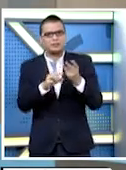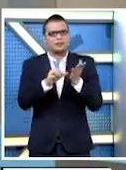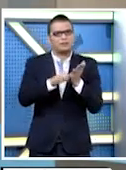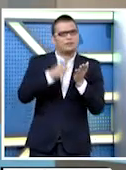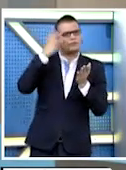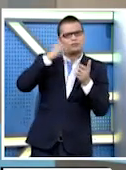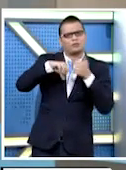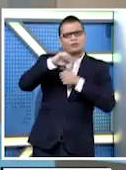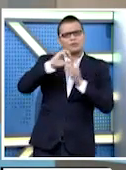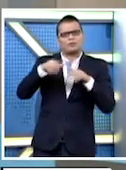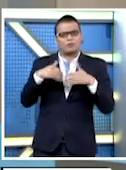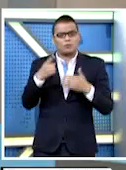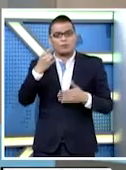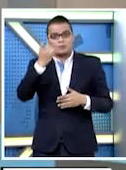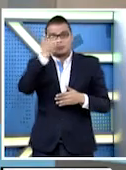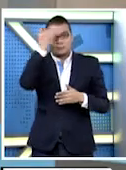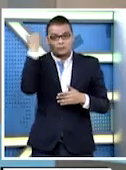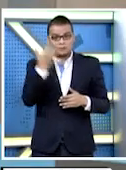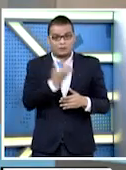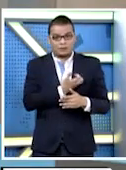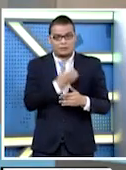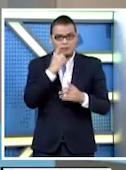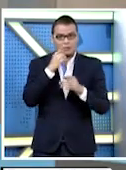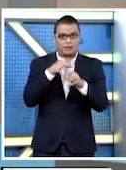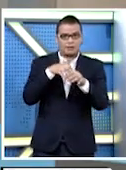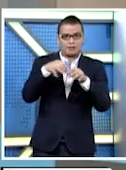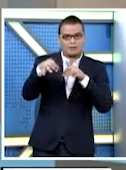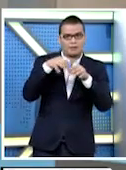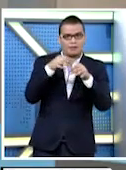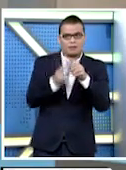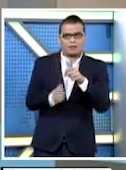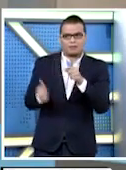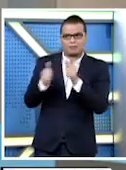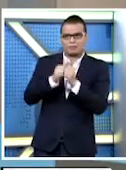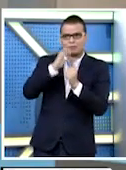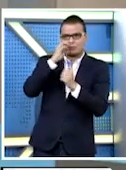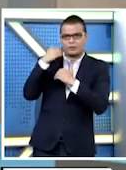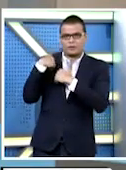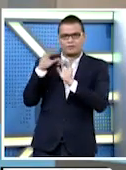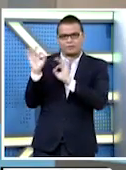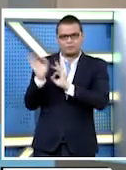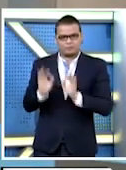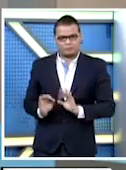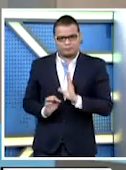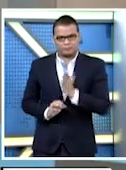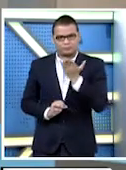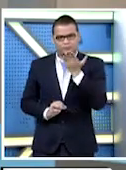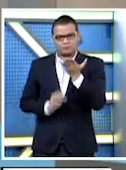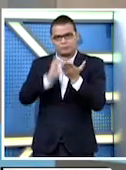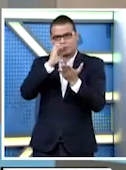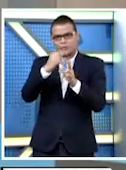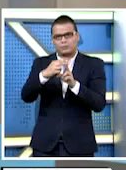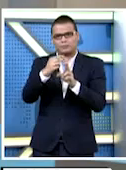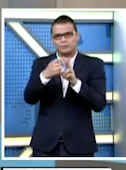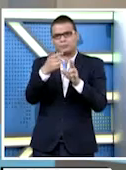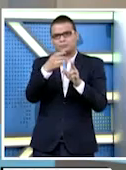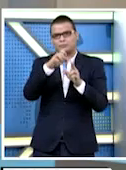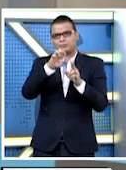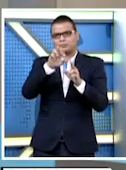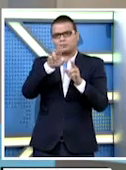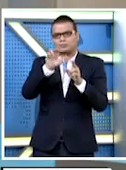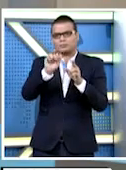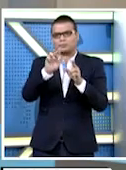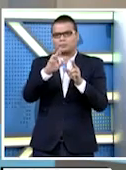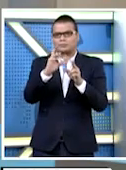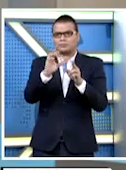qué va a pasar esta semana, que sería la última de cuarentena nacional aquí en Cali. Para eso le doy paso a nuestro jefe de redacción, Gerardo Quintero. Gerardo,